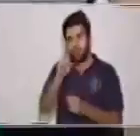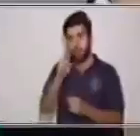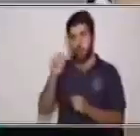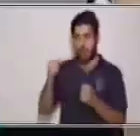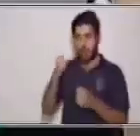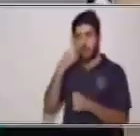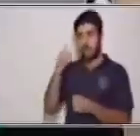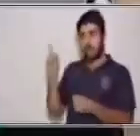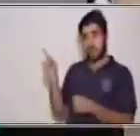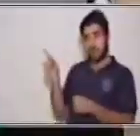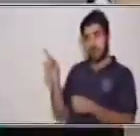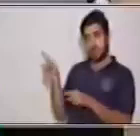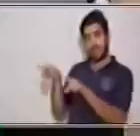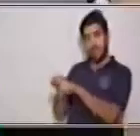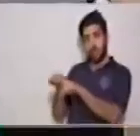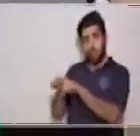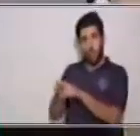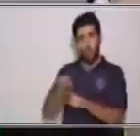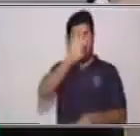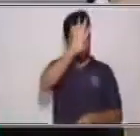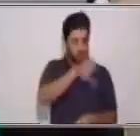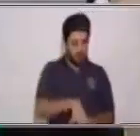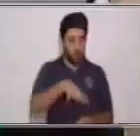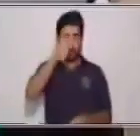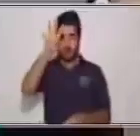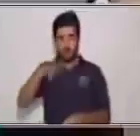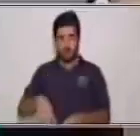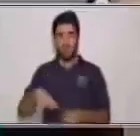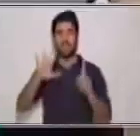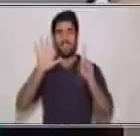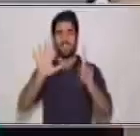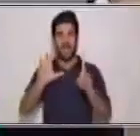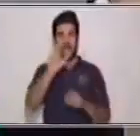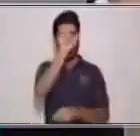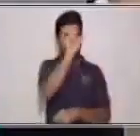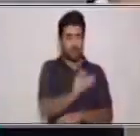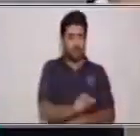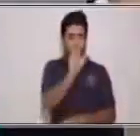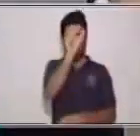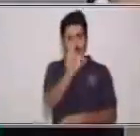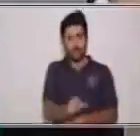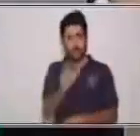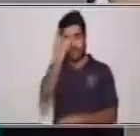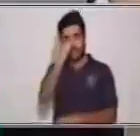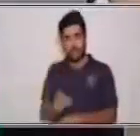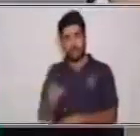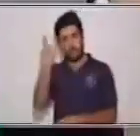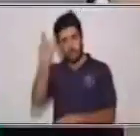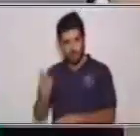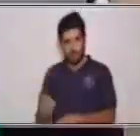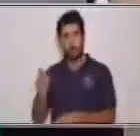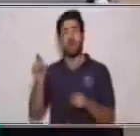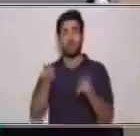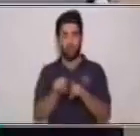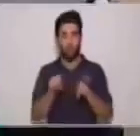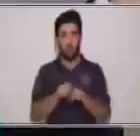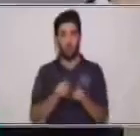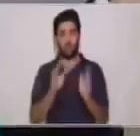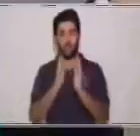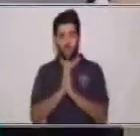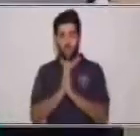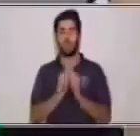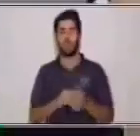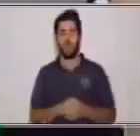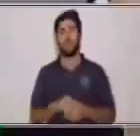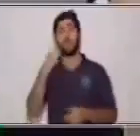como este, que hagas 6 espacios. ¿Sí? Haz 6 espacios para